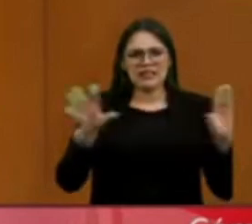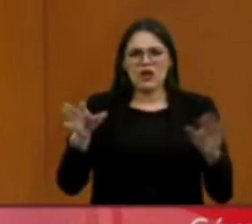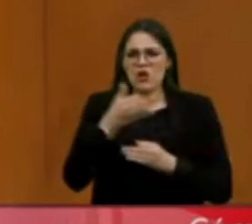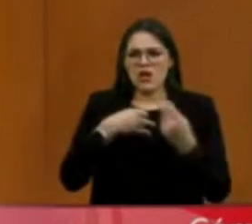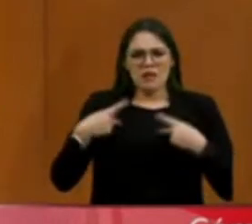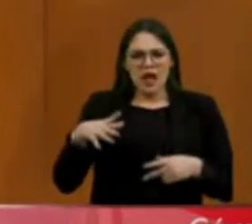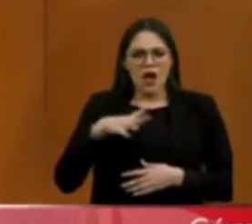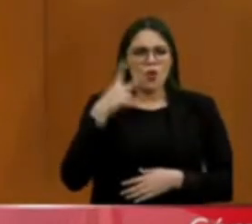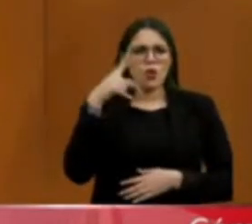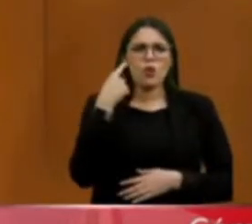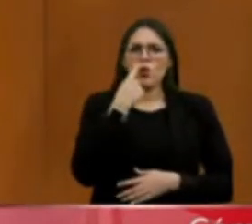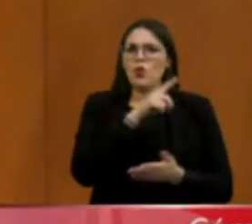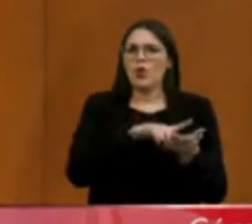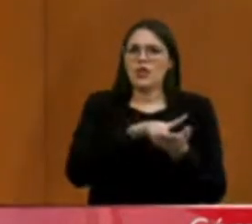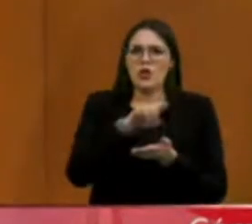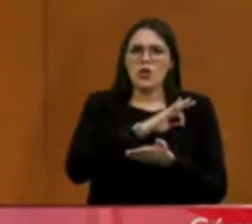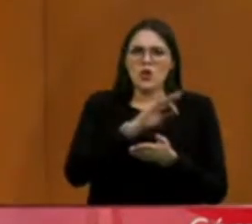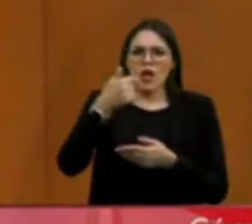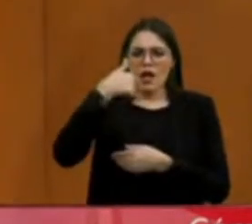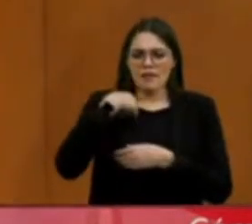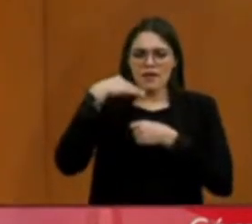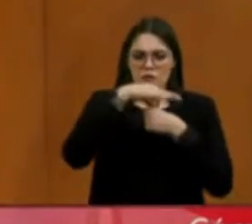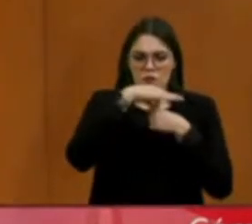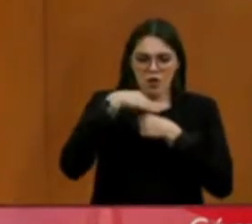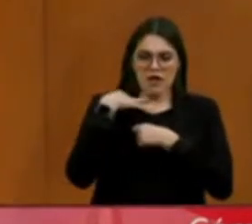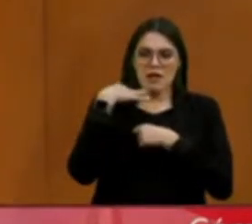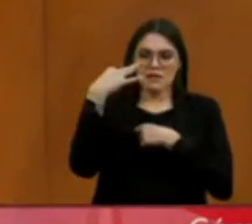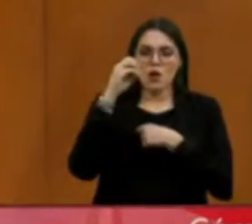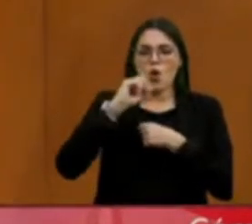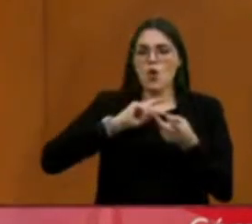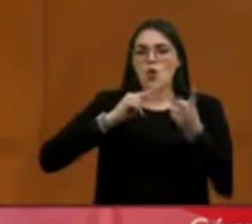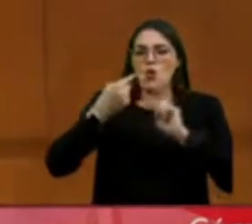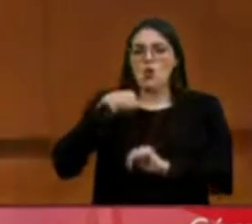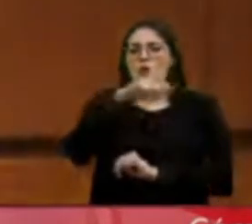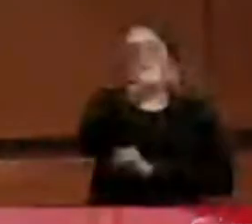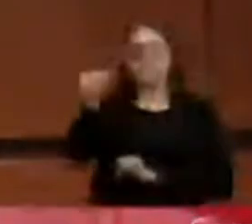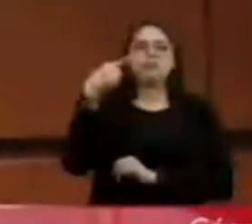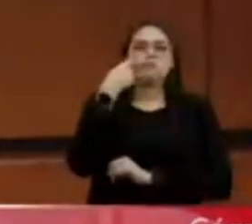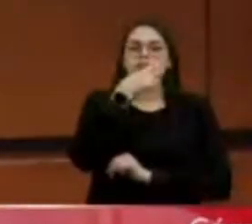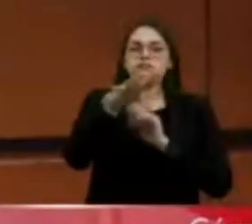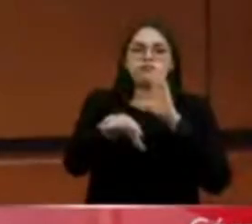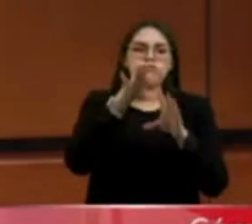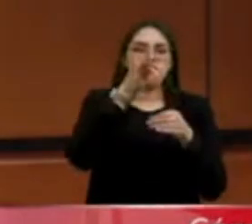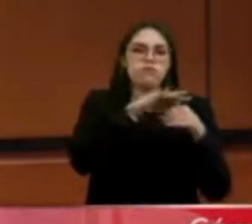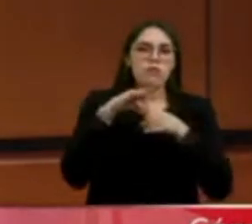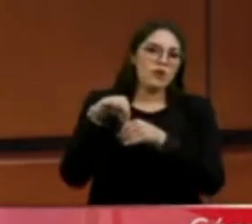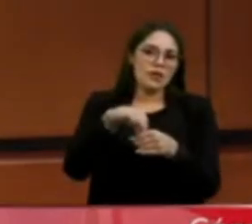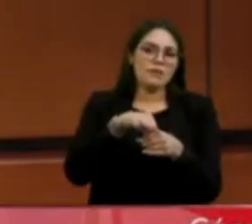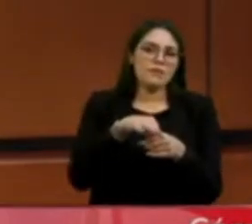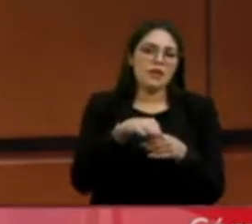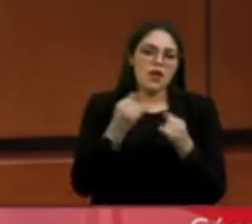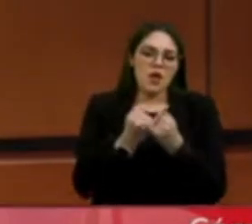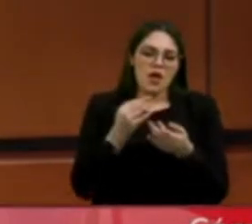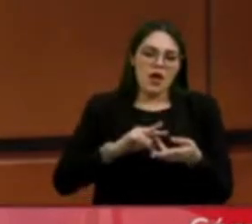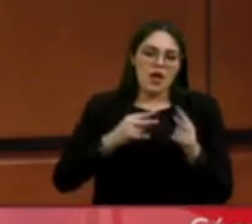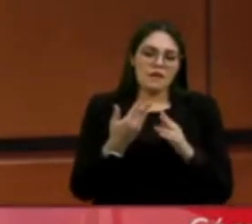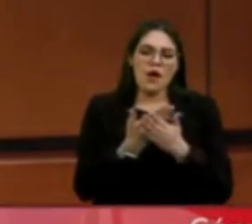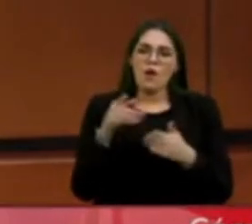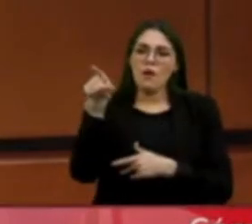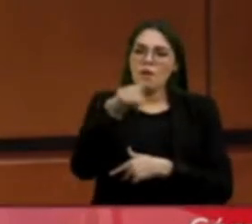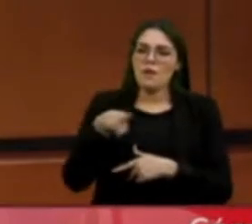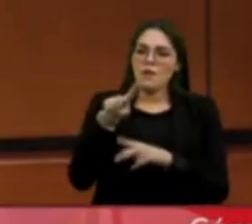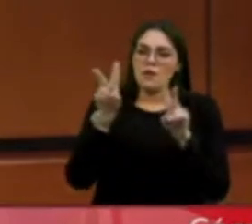ser votado y que todo poder dimana del pueblo. Es ahora como este poder